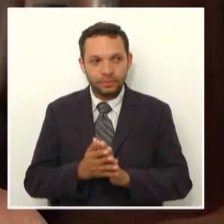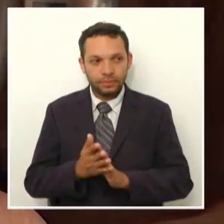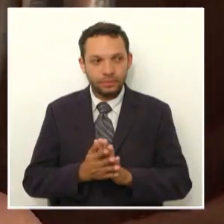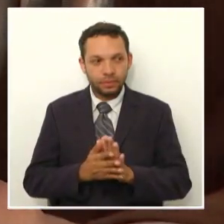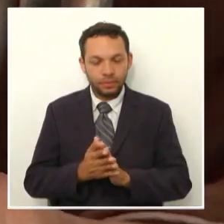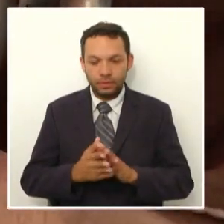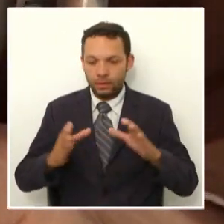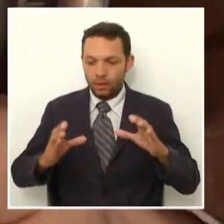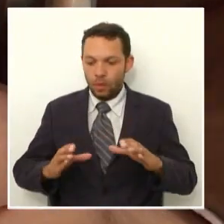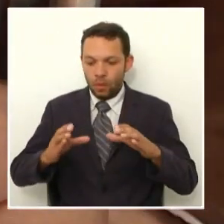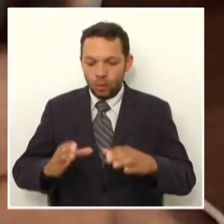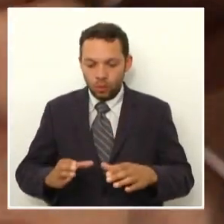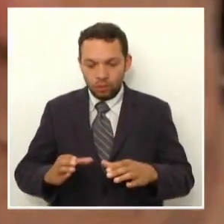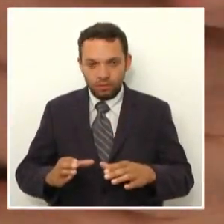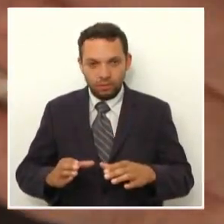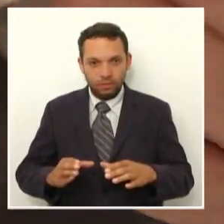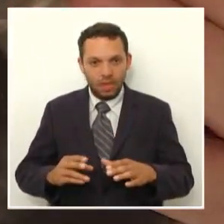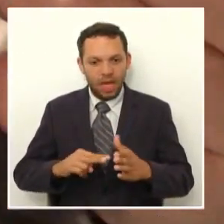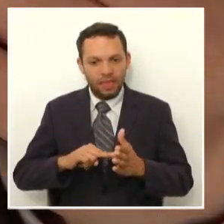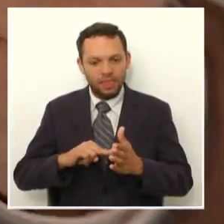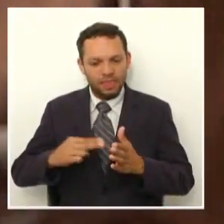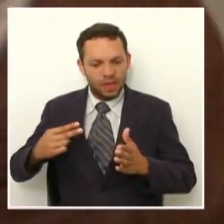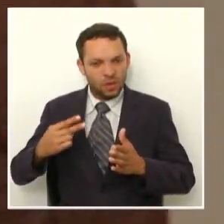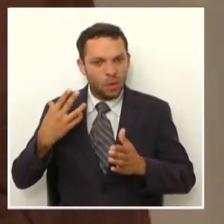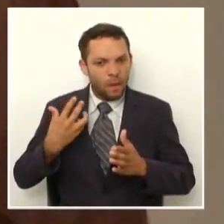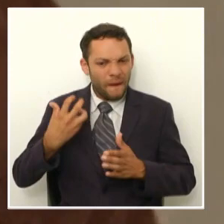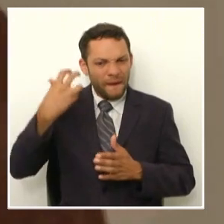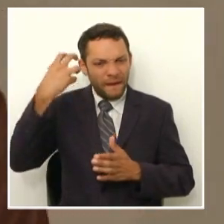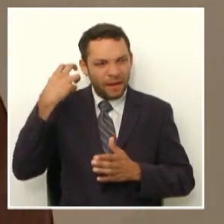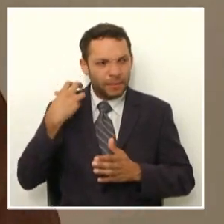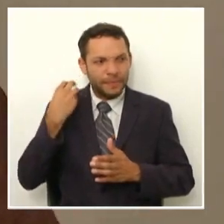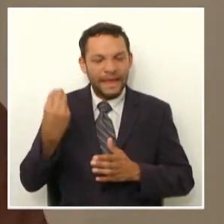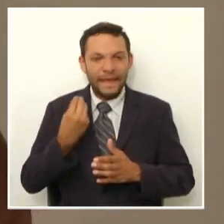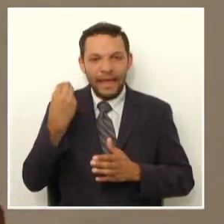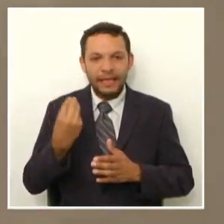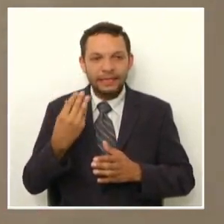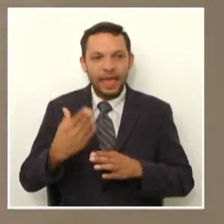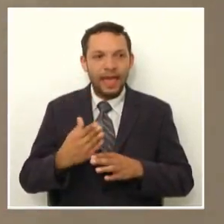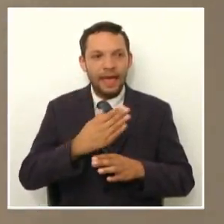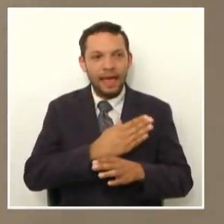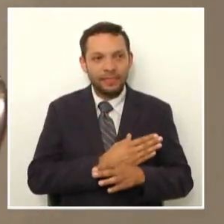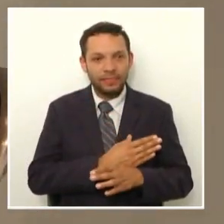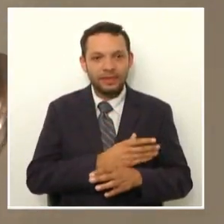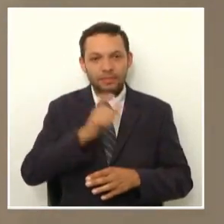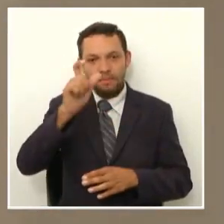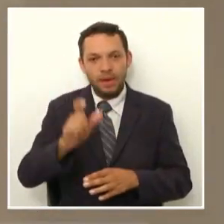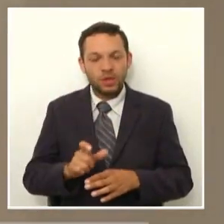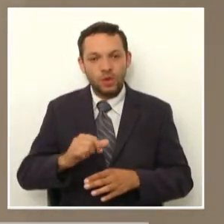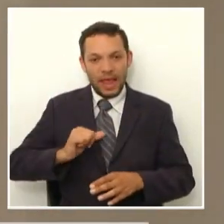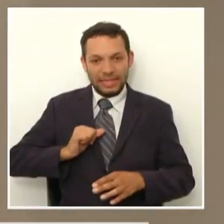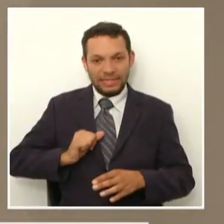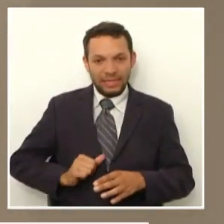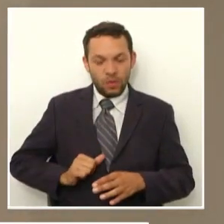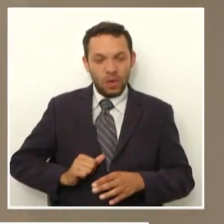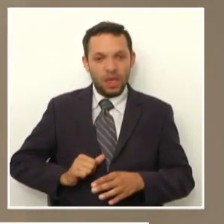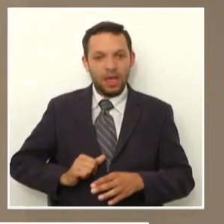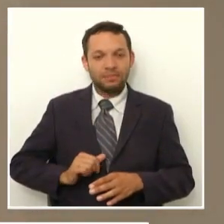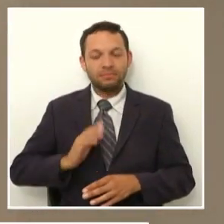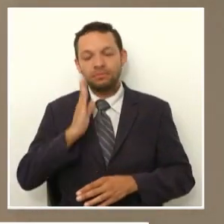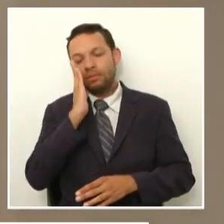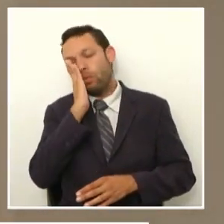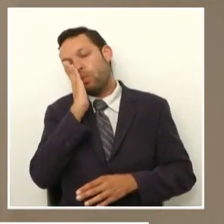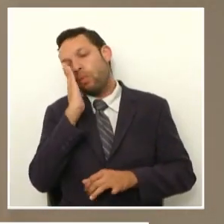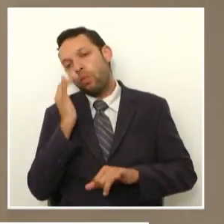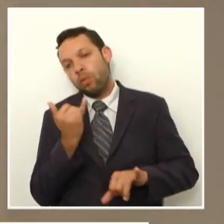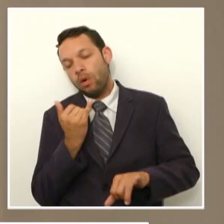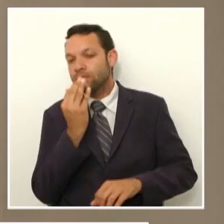Este es otro equipo de gran interés. Esta es la máquina de anestesia del siglo pasado. Fue creado